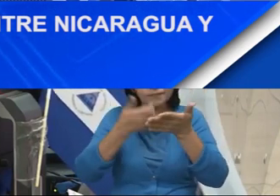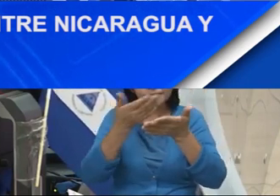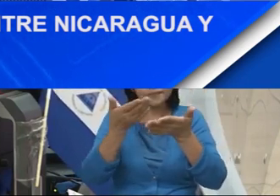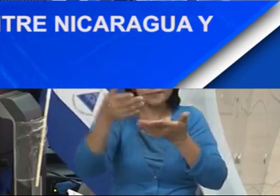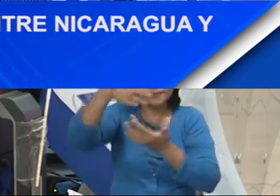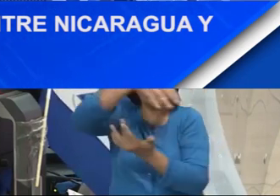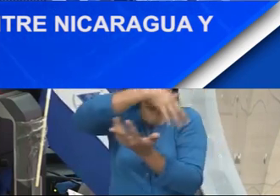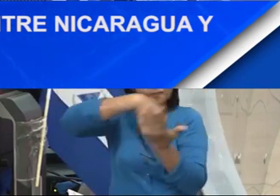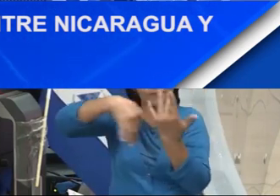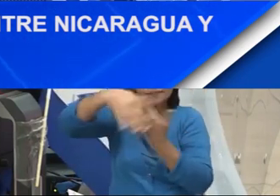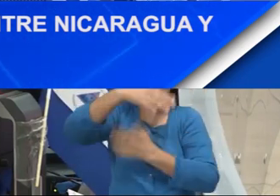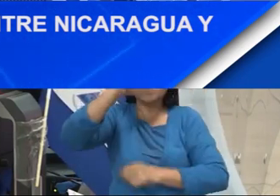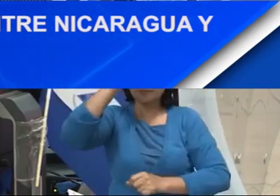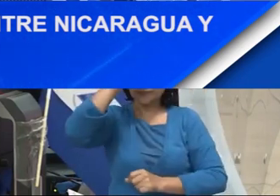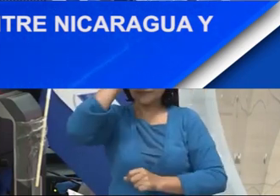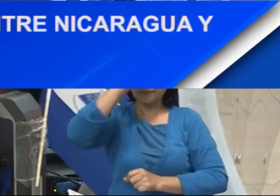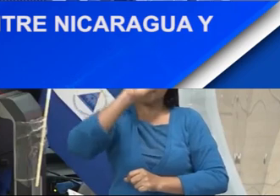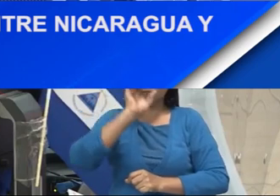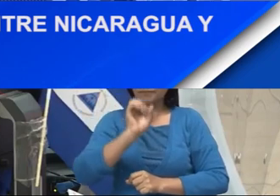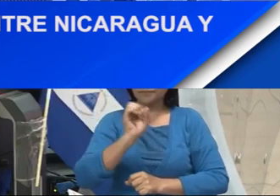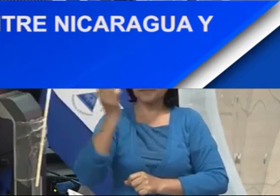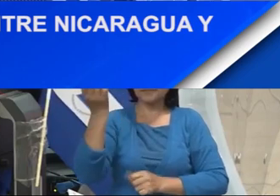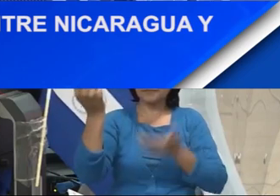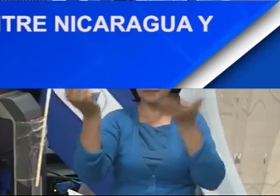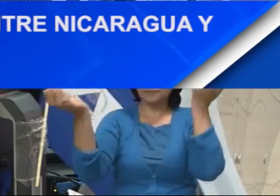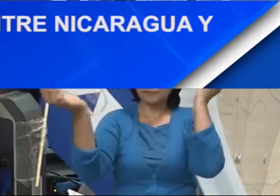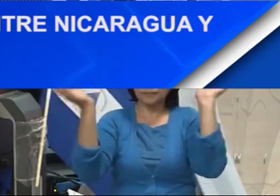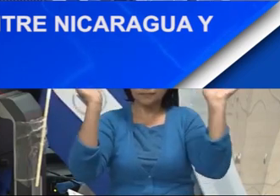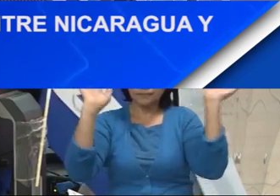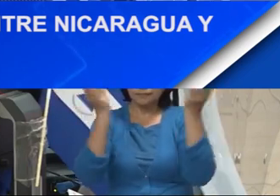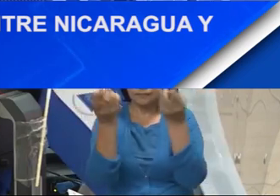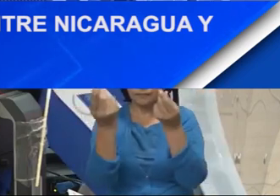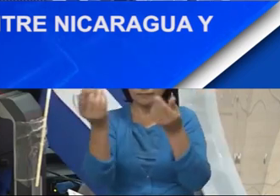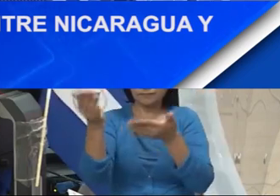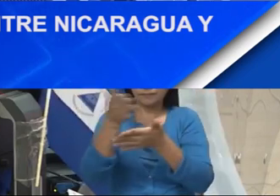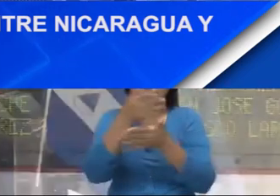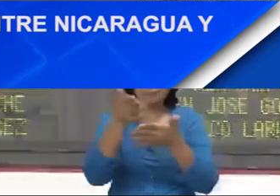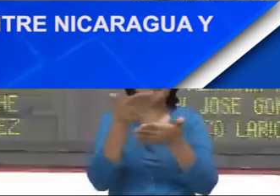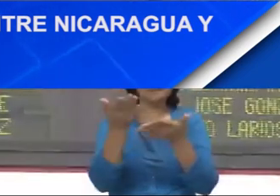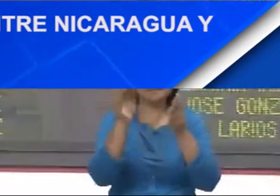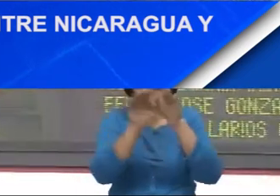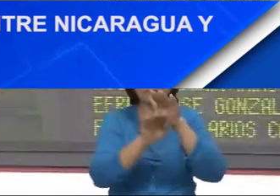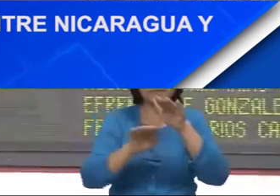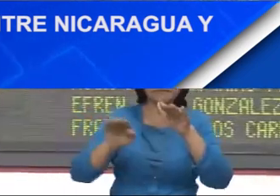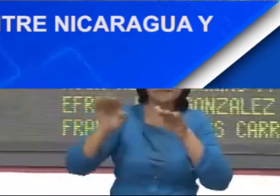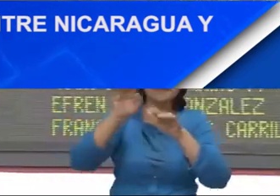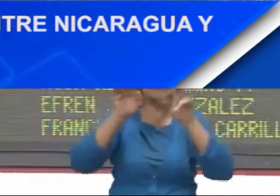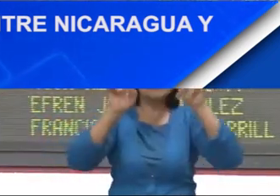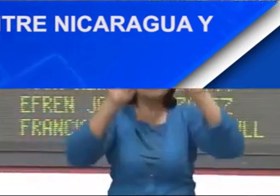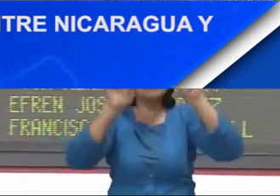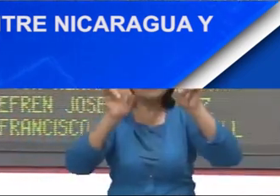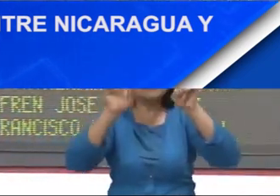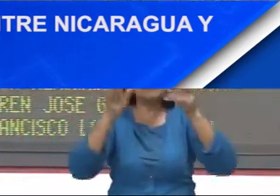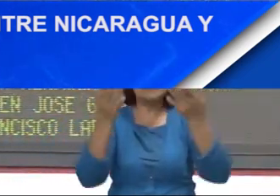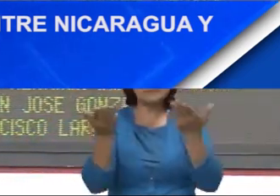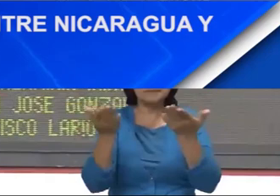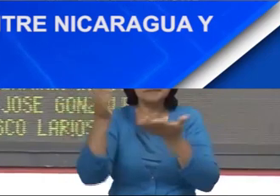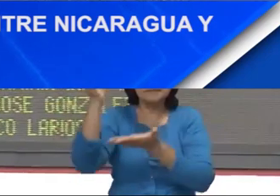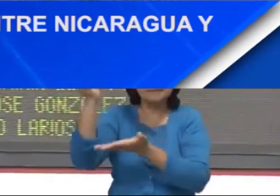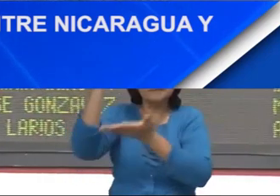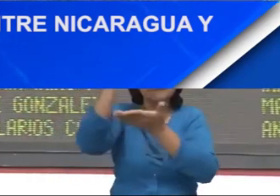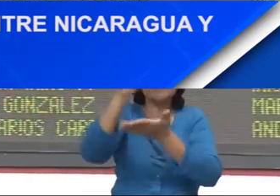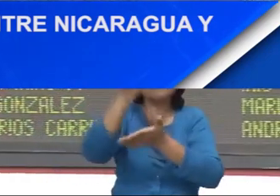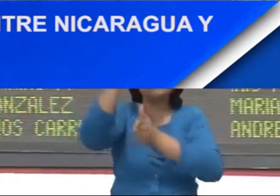las relaciones diplomáticas, comerciales y sobre todo en el clima de